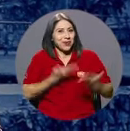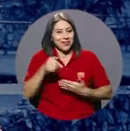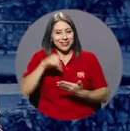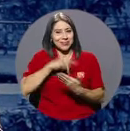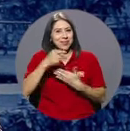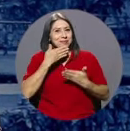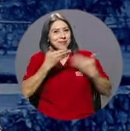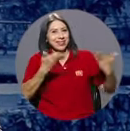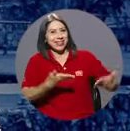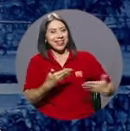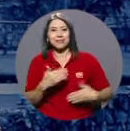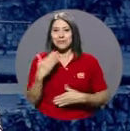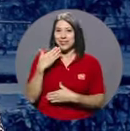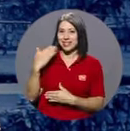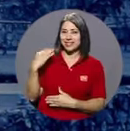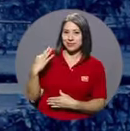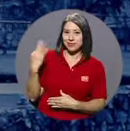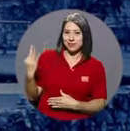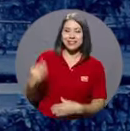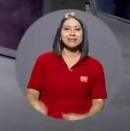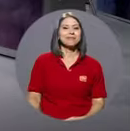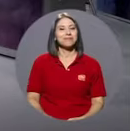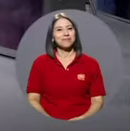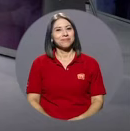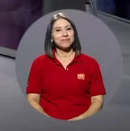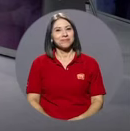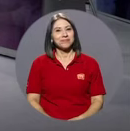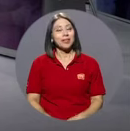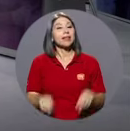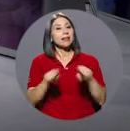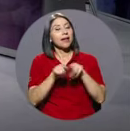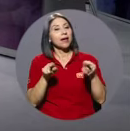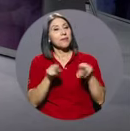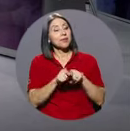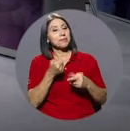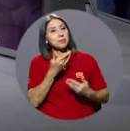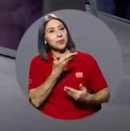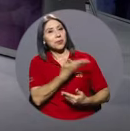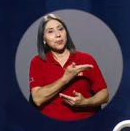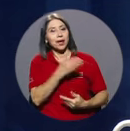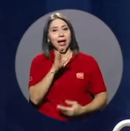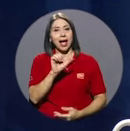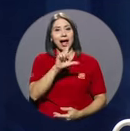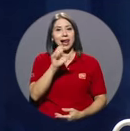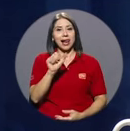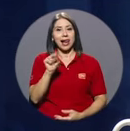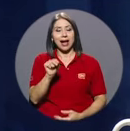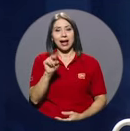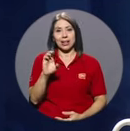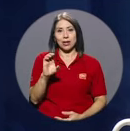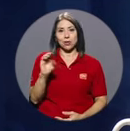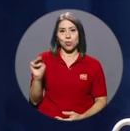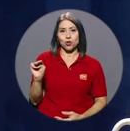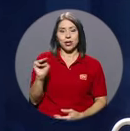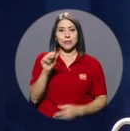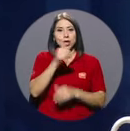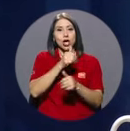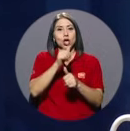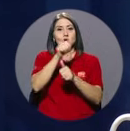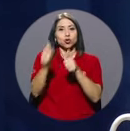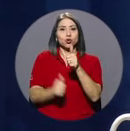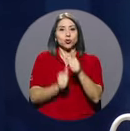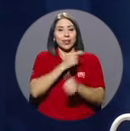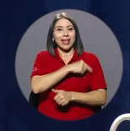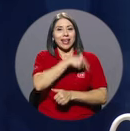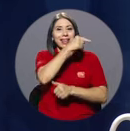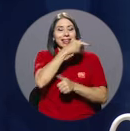Mirada. Bienvenida, Roxana. Muchas gracias por la invitación. También nos acompaña Alan Calderón Moya, quien es el subgerente general